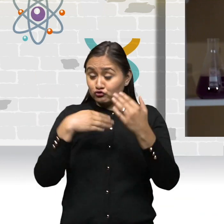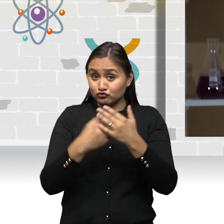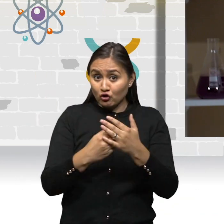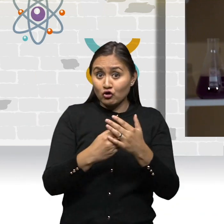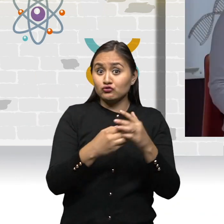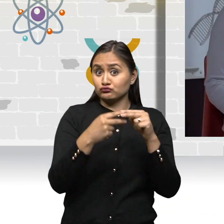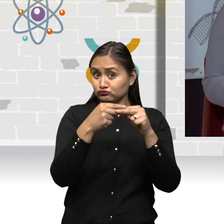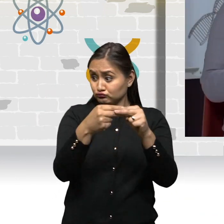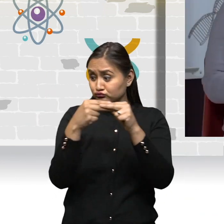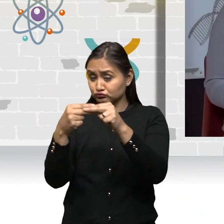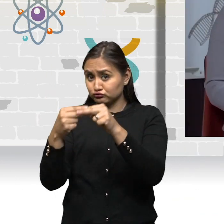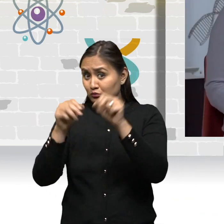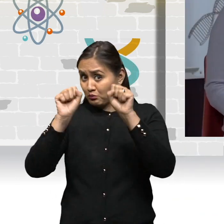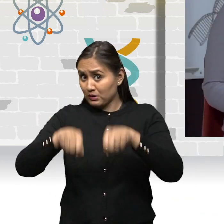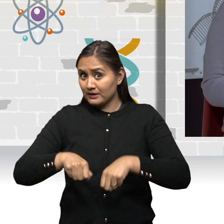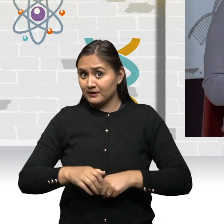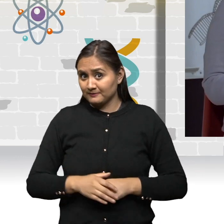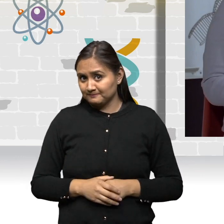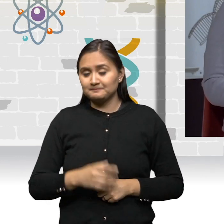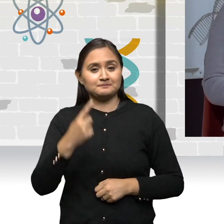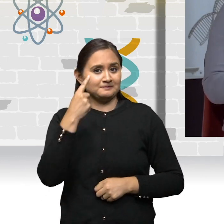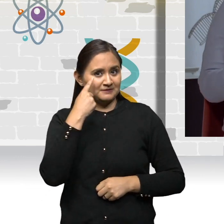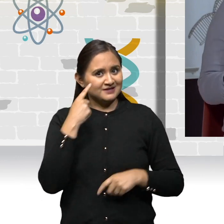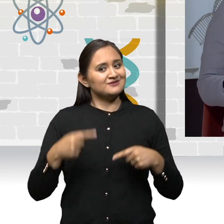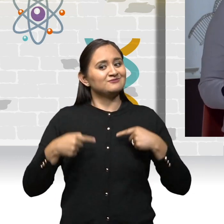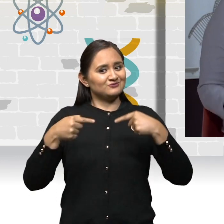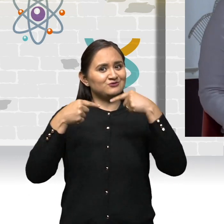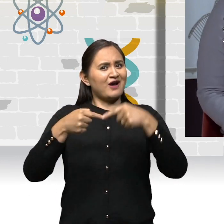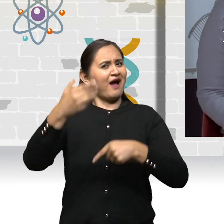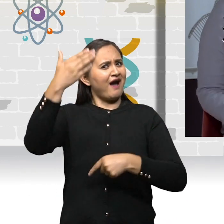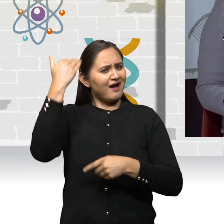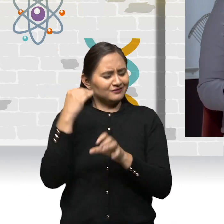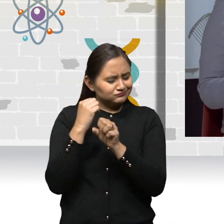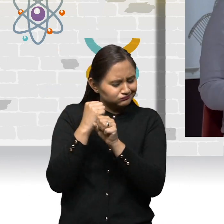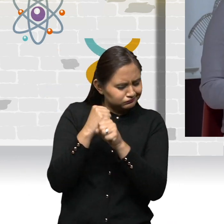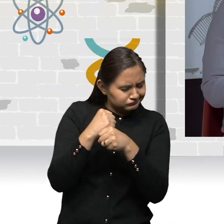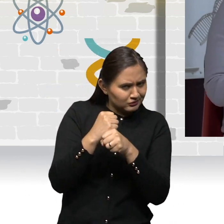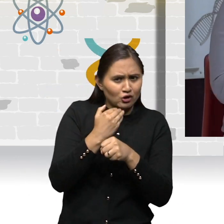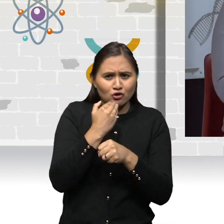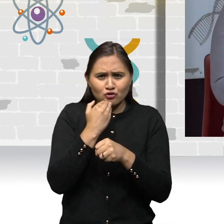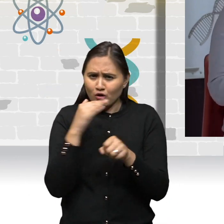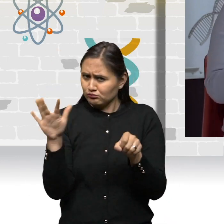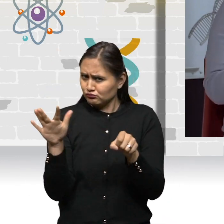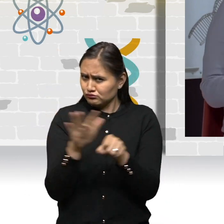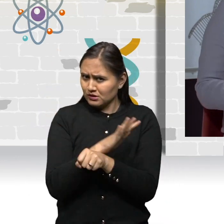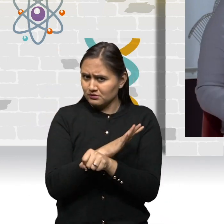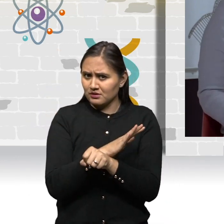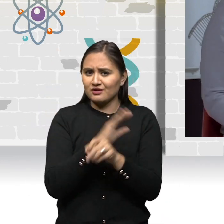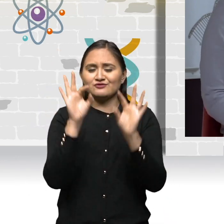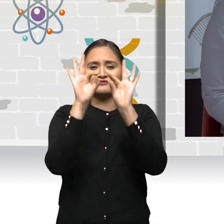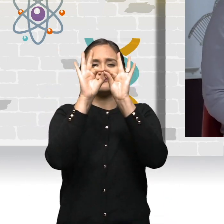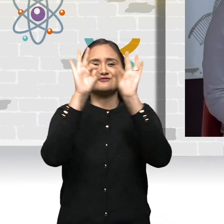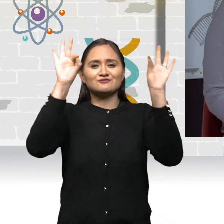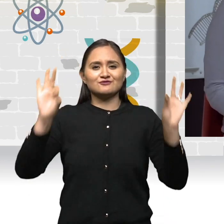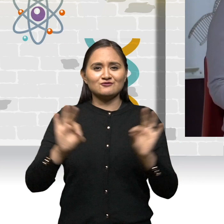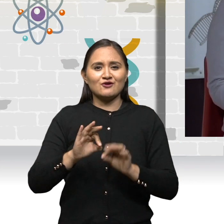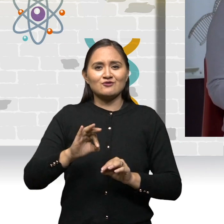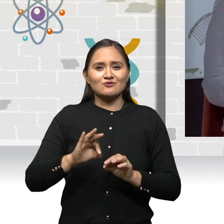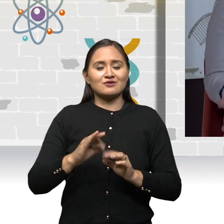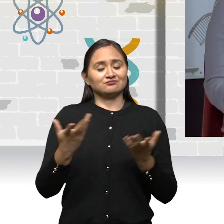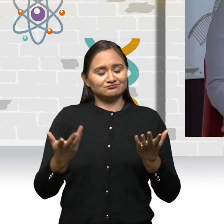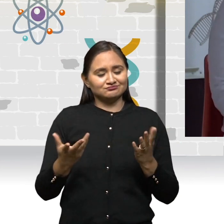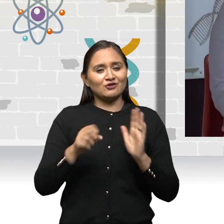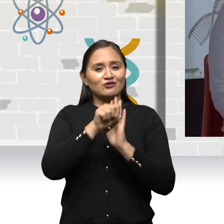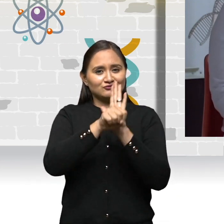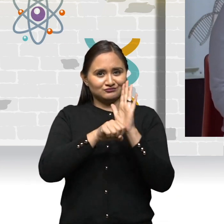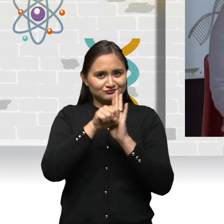los gases? Esta constante se pudo calcular experimentalmente y nos sirvió para completar la ecuación del gas ideal. Pero,